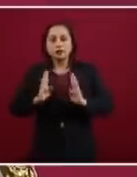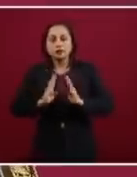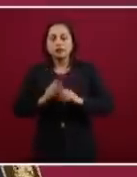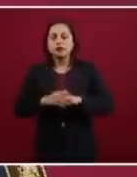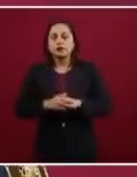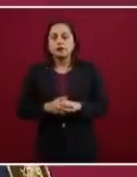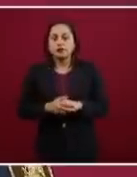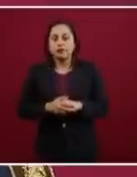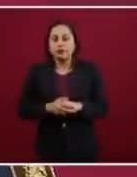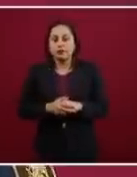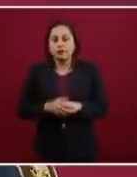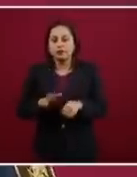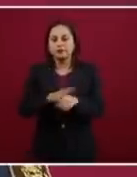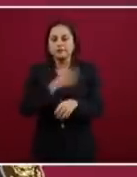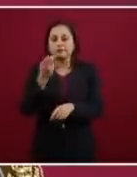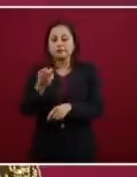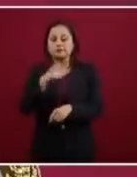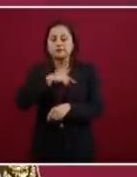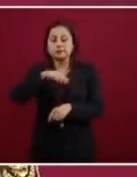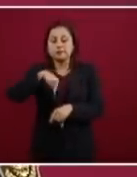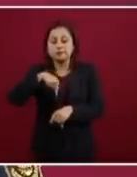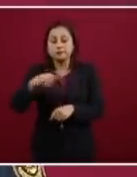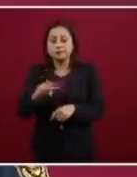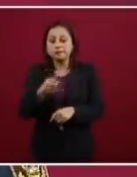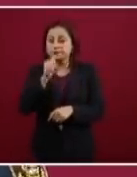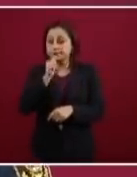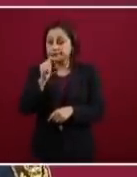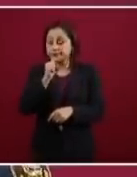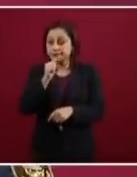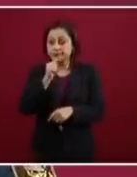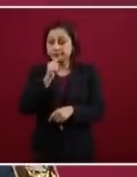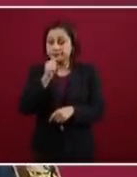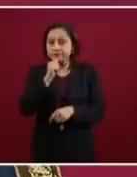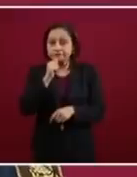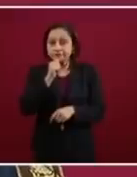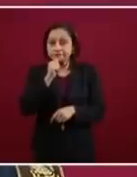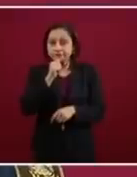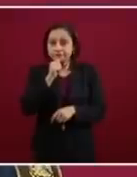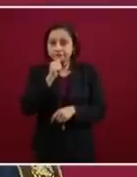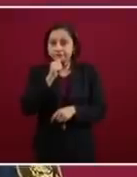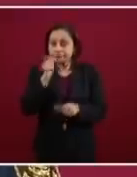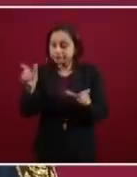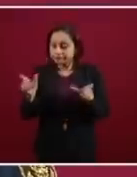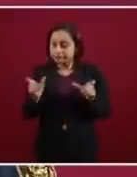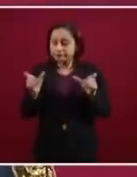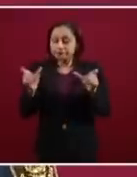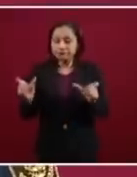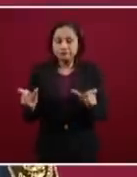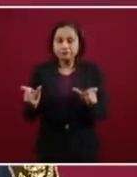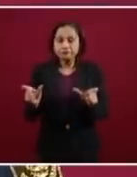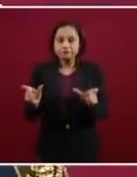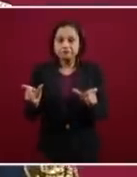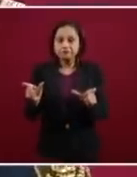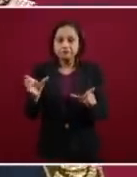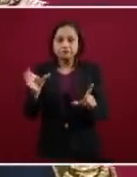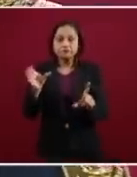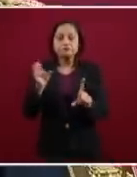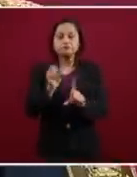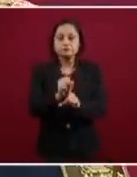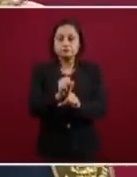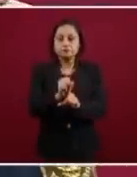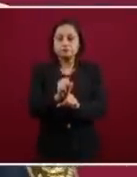no teníamos todavía el proceso legal estaba viendo las agresiones había ya personal